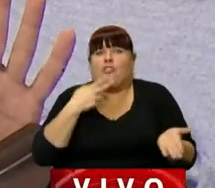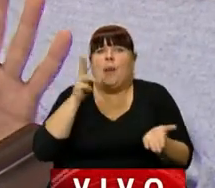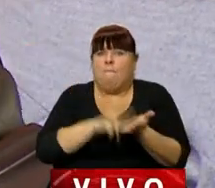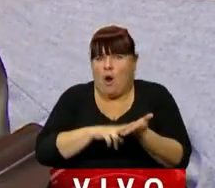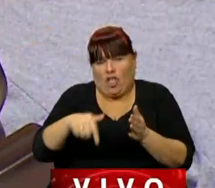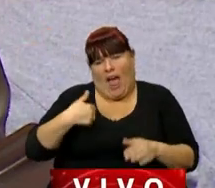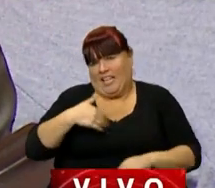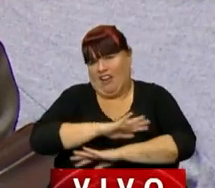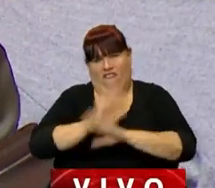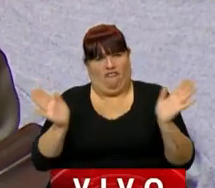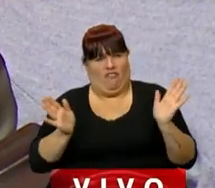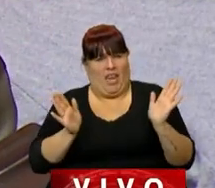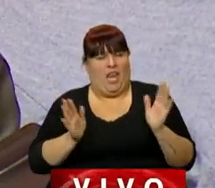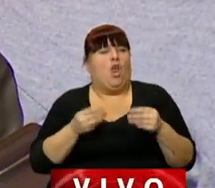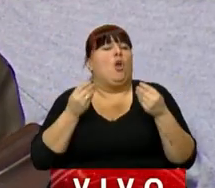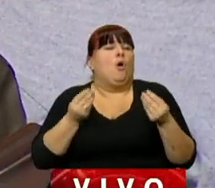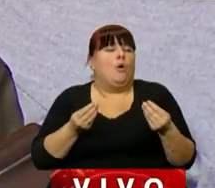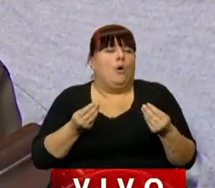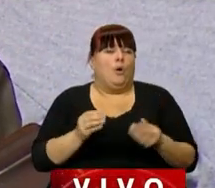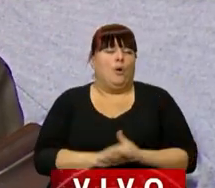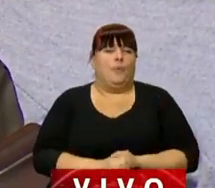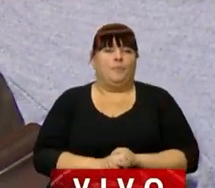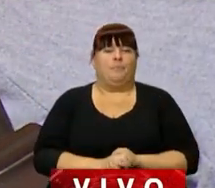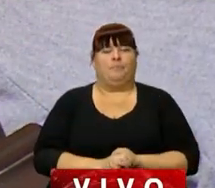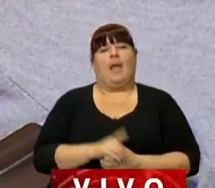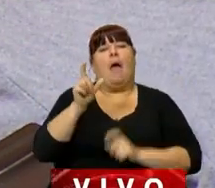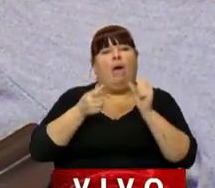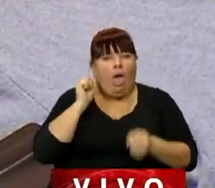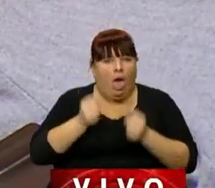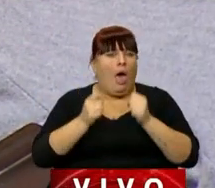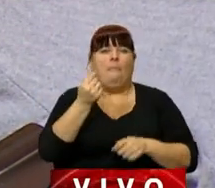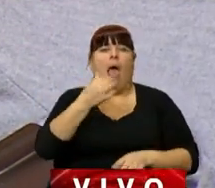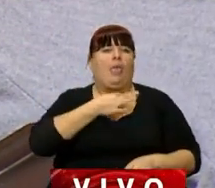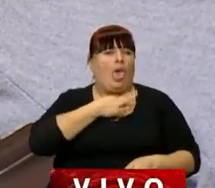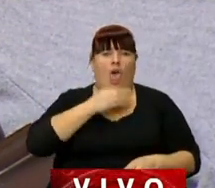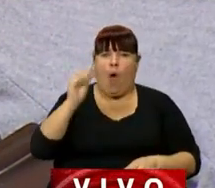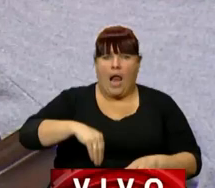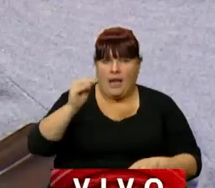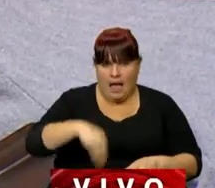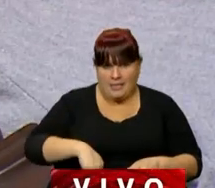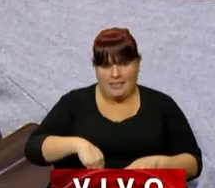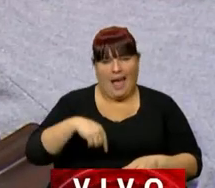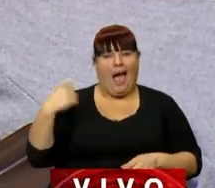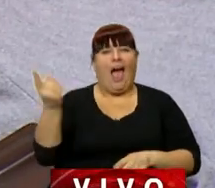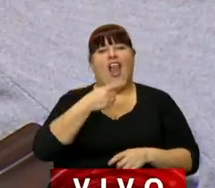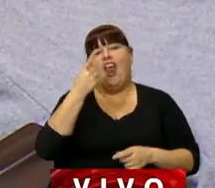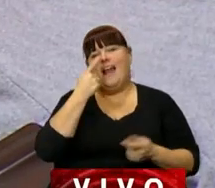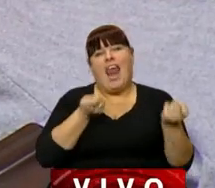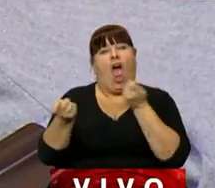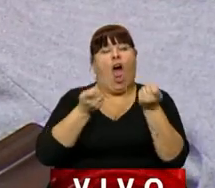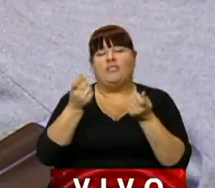presión fiscal de la argentina porque mientras los laburantes no llegan a fin de mes las aves de rapiña